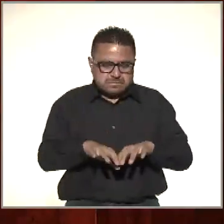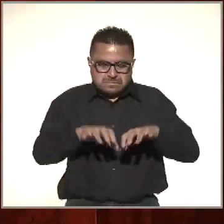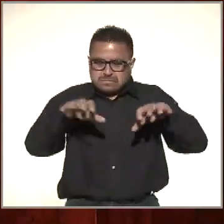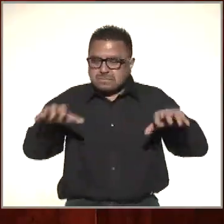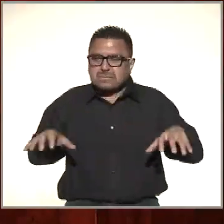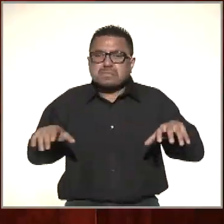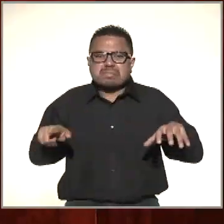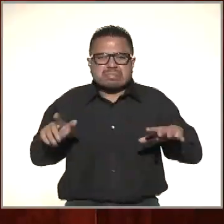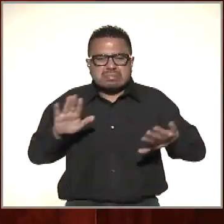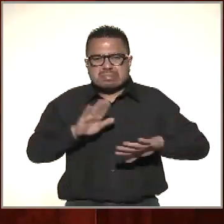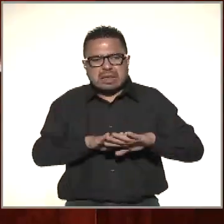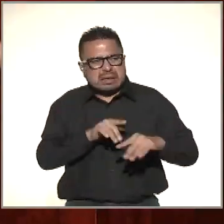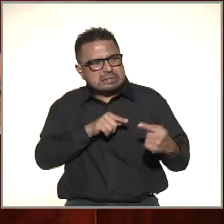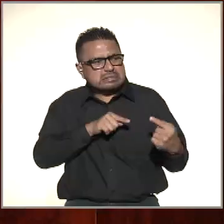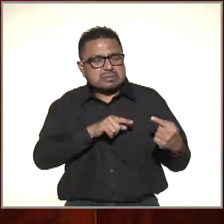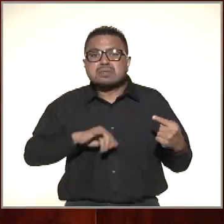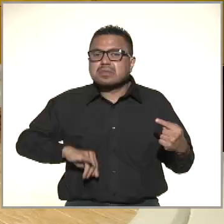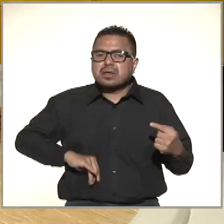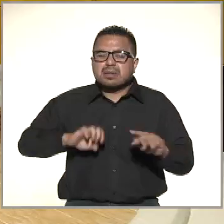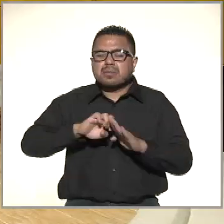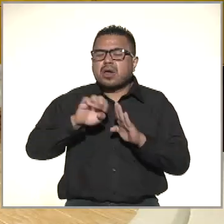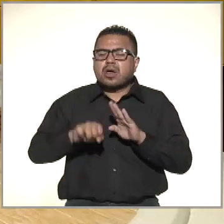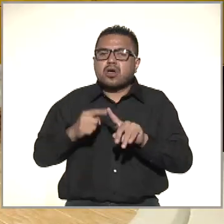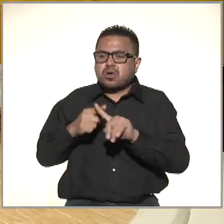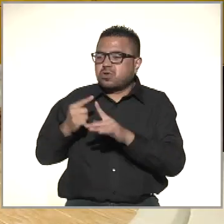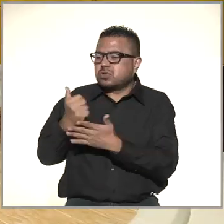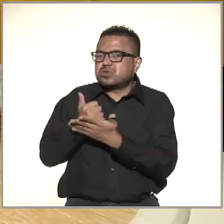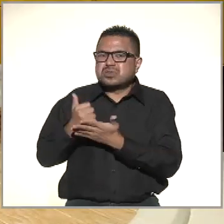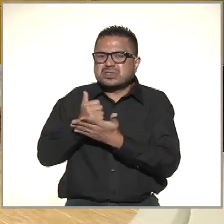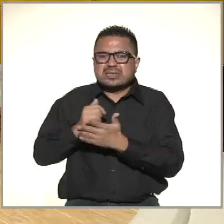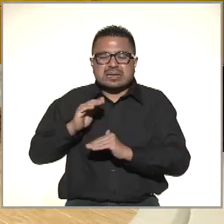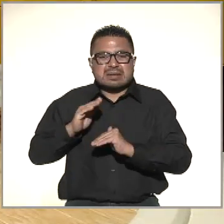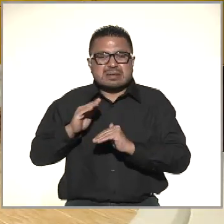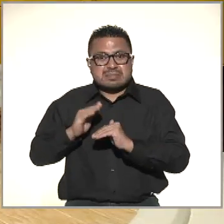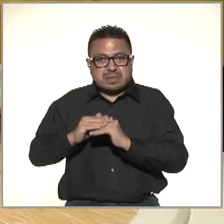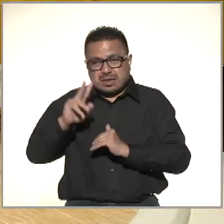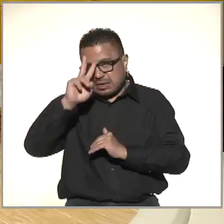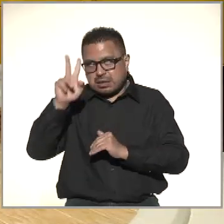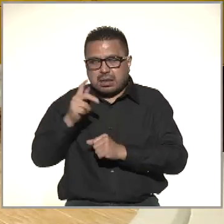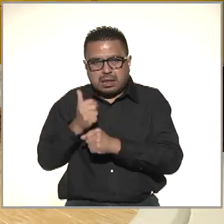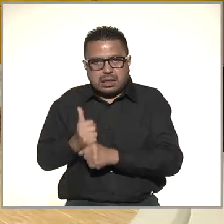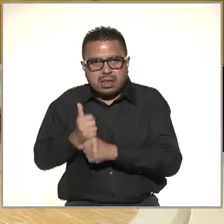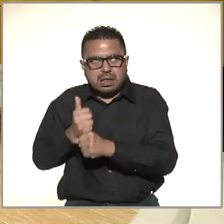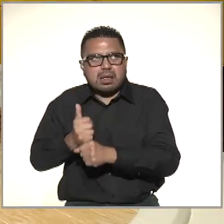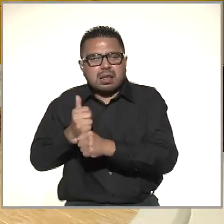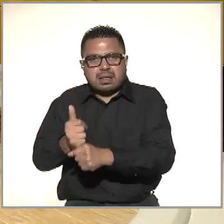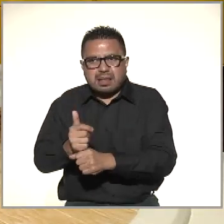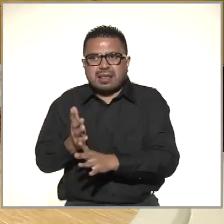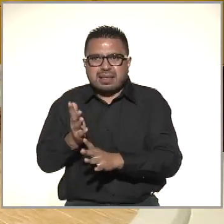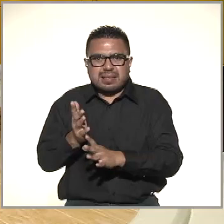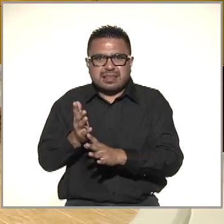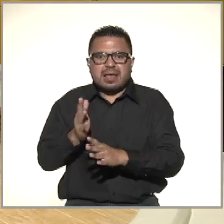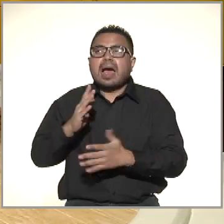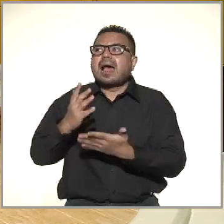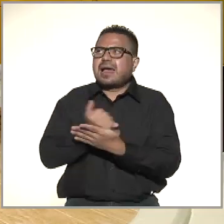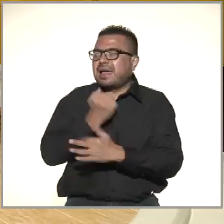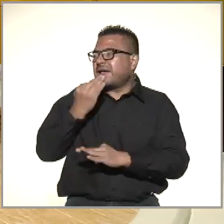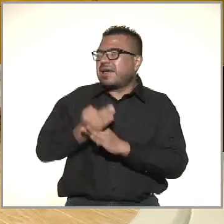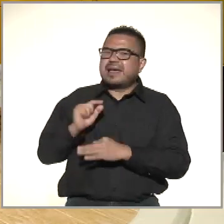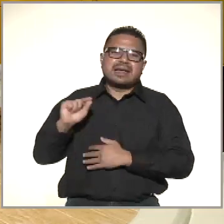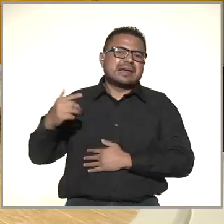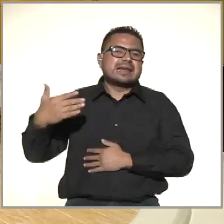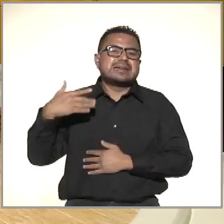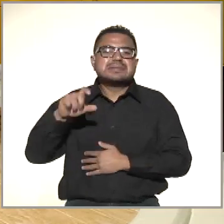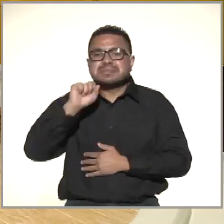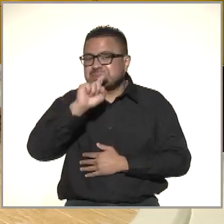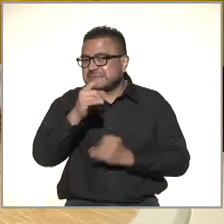también un debate muy interesante. Los que le van al Cruz Azul son masoquistas, o eran, por ejemplo, porque ya ganaron. Ya ganaron, claro. Y yo así de que saludos